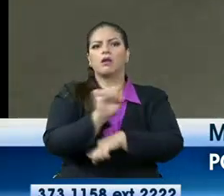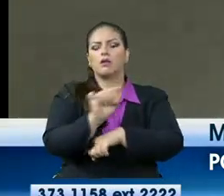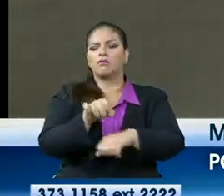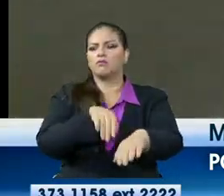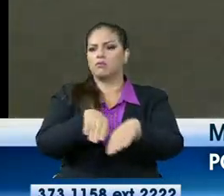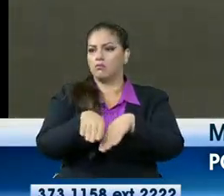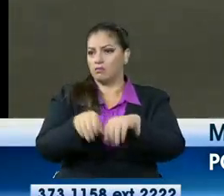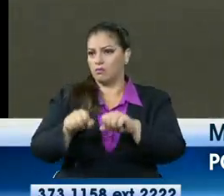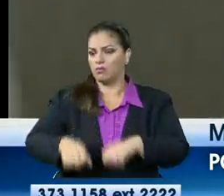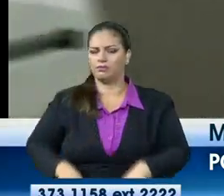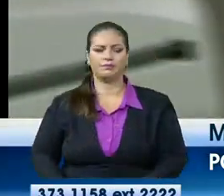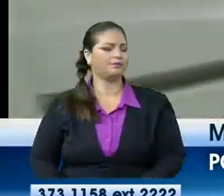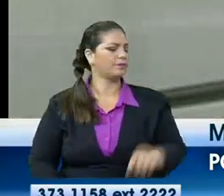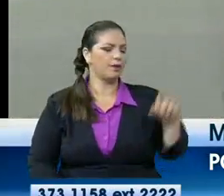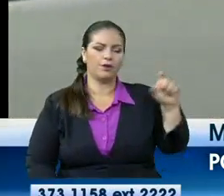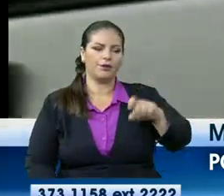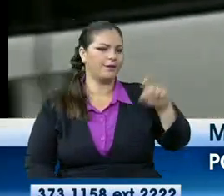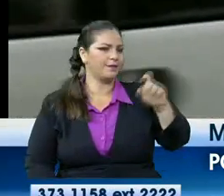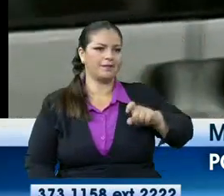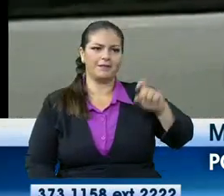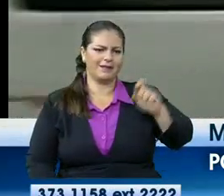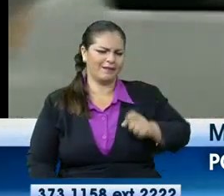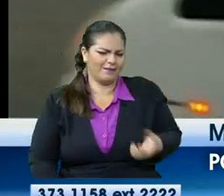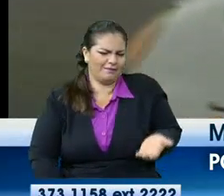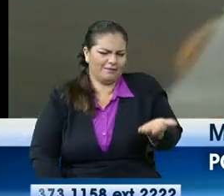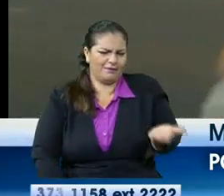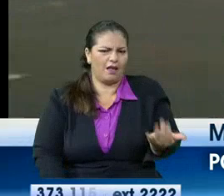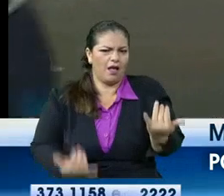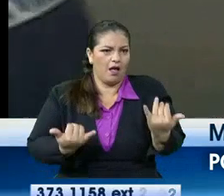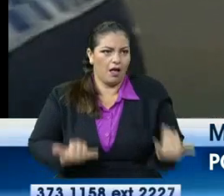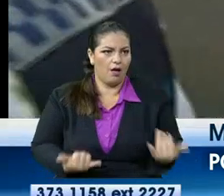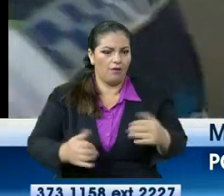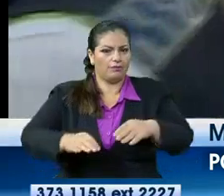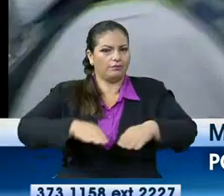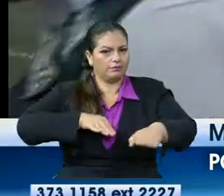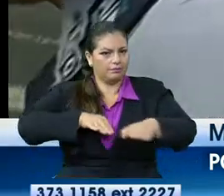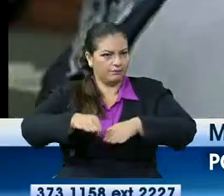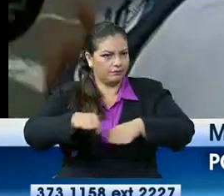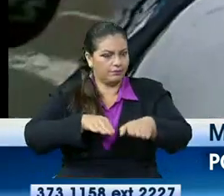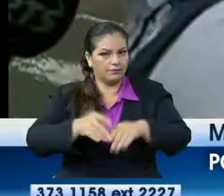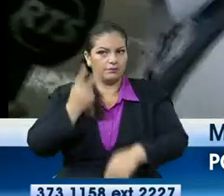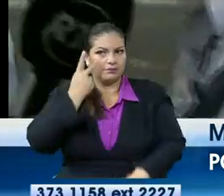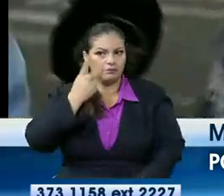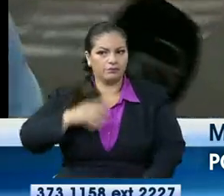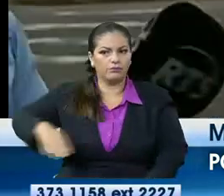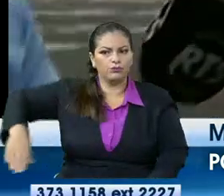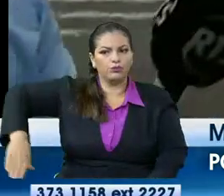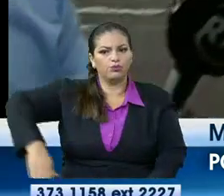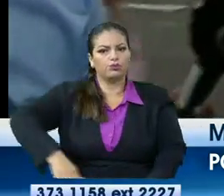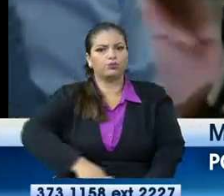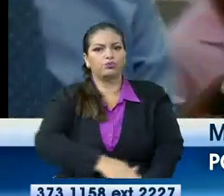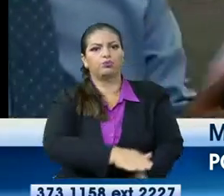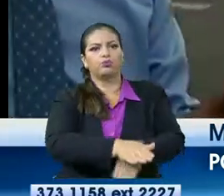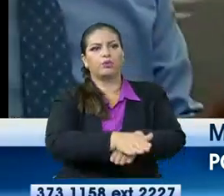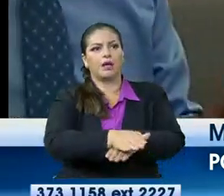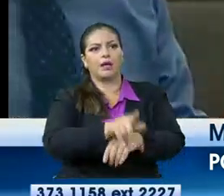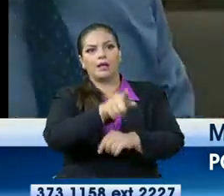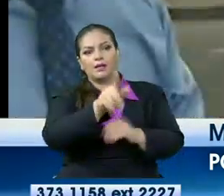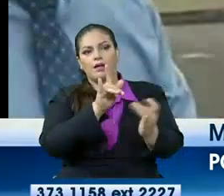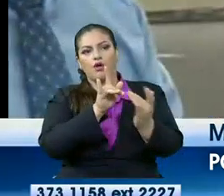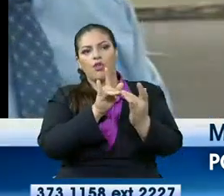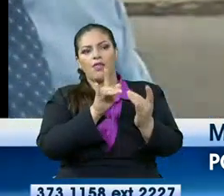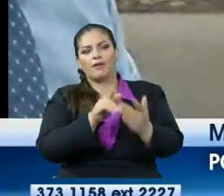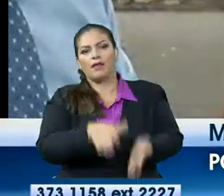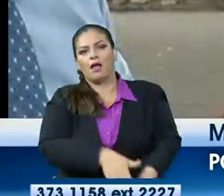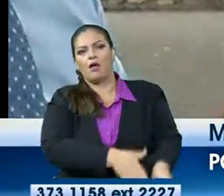El sistema está funcionando bien, estamos dándole prioridad a los vehículos que salen a la Orellana, porque es la preferencia de las personas que